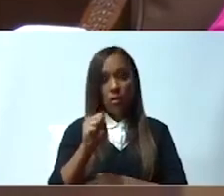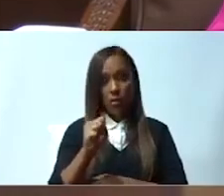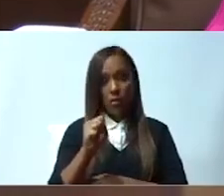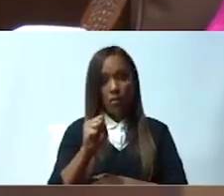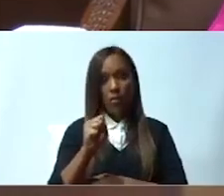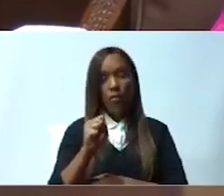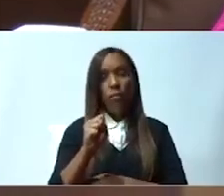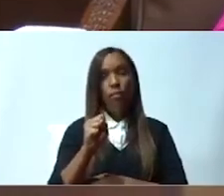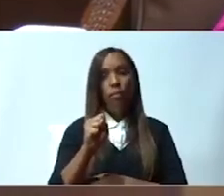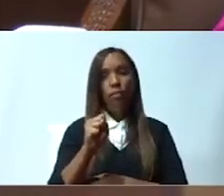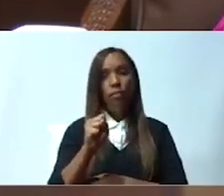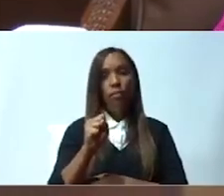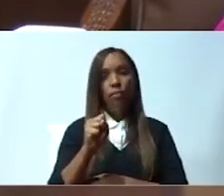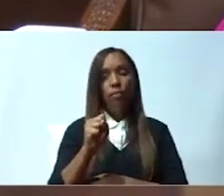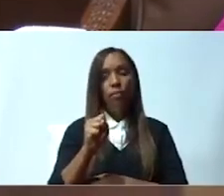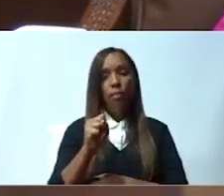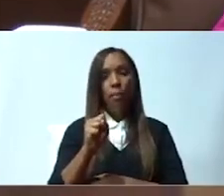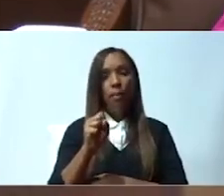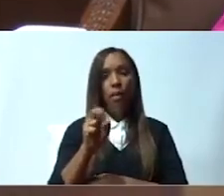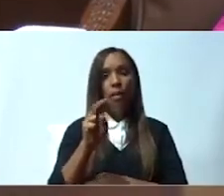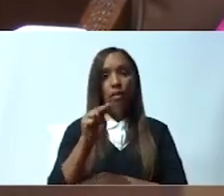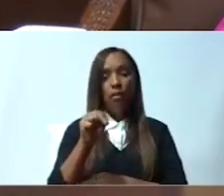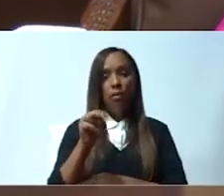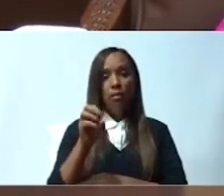capital. En esa área